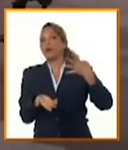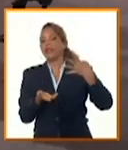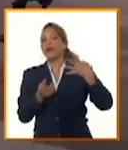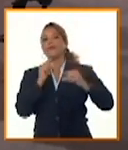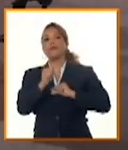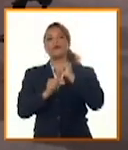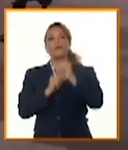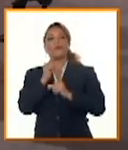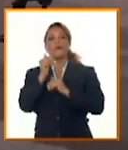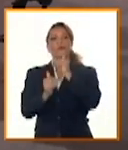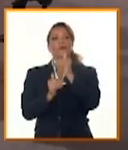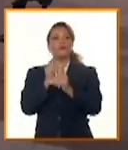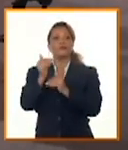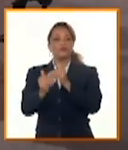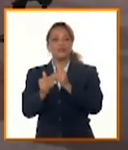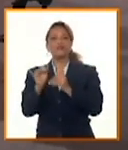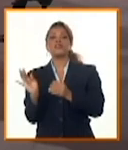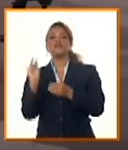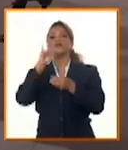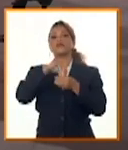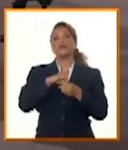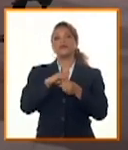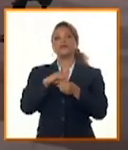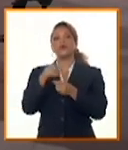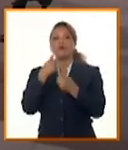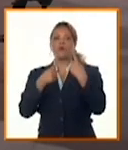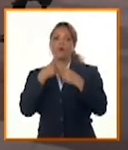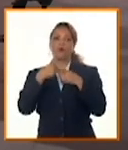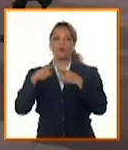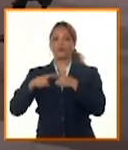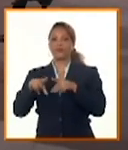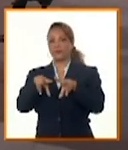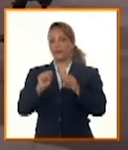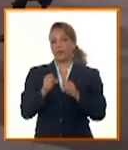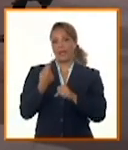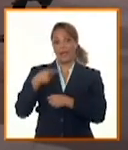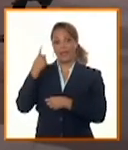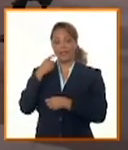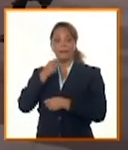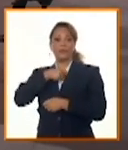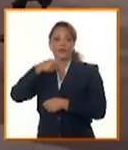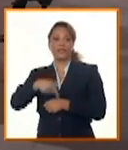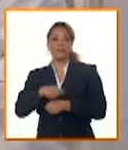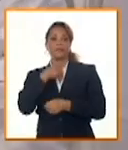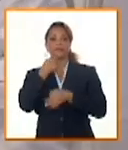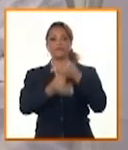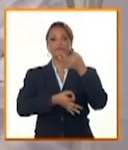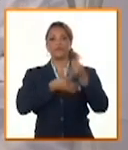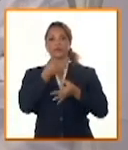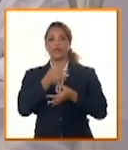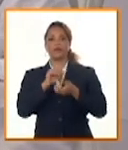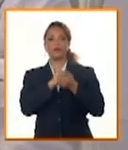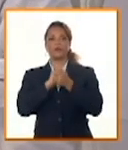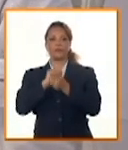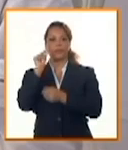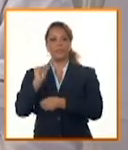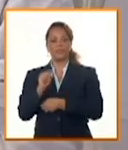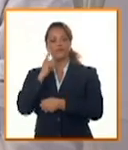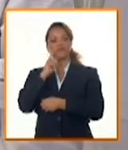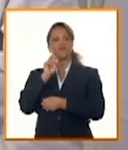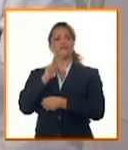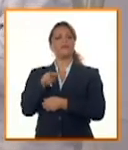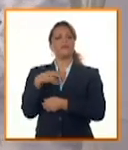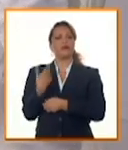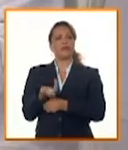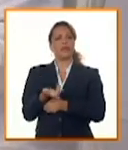vayamos avanzando vamos también a ir incluyendo Innovación ayer por ejemplo le explicaba a mis compañeros nos dimos cuenta